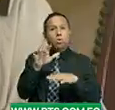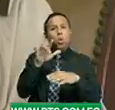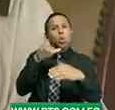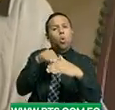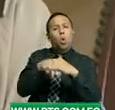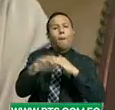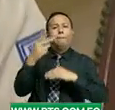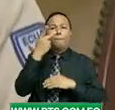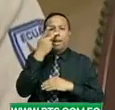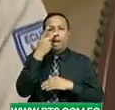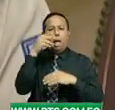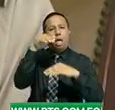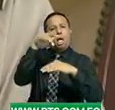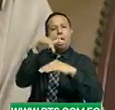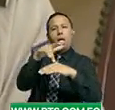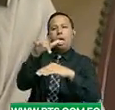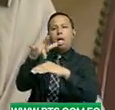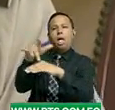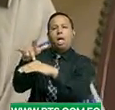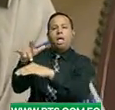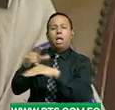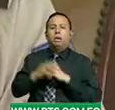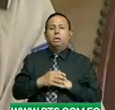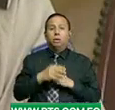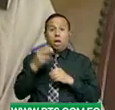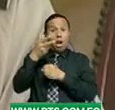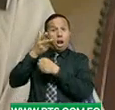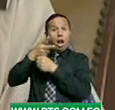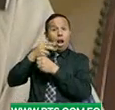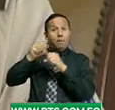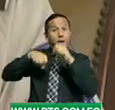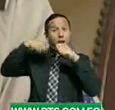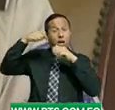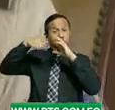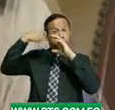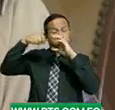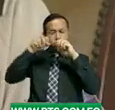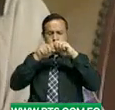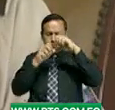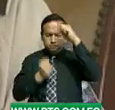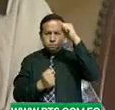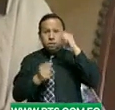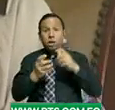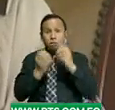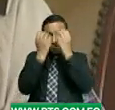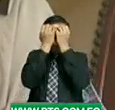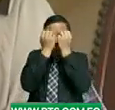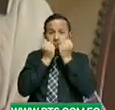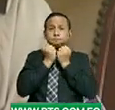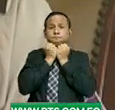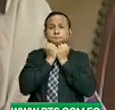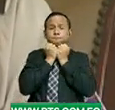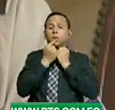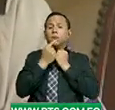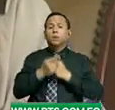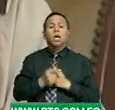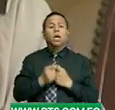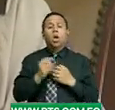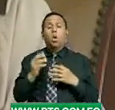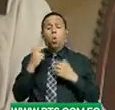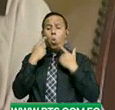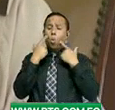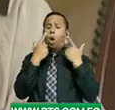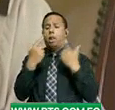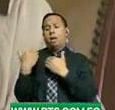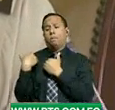que nosotros hicimos de cámaras, se ve que él lleva su pasamontañas en la mano, se hace pasar como que va a un turno de guardia. Es